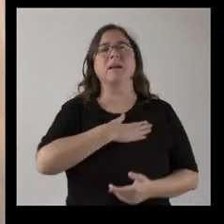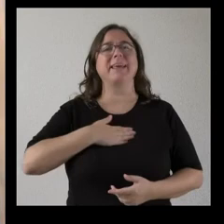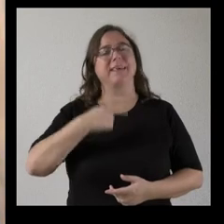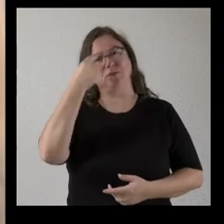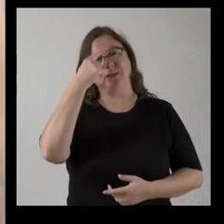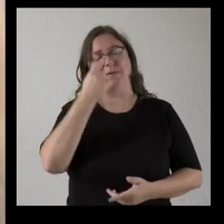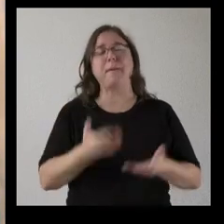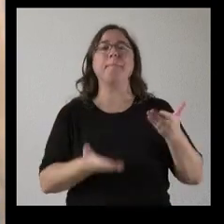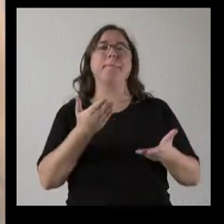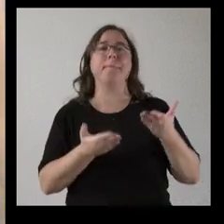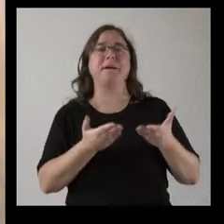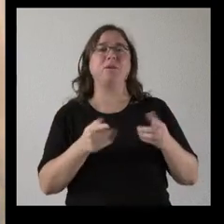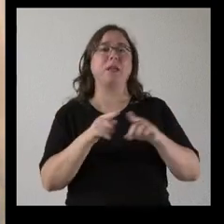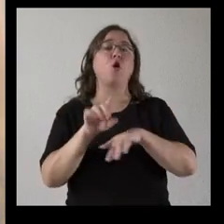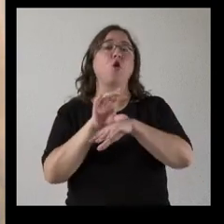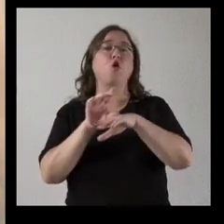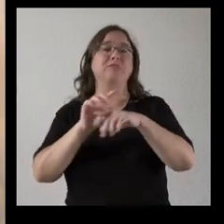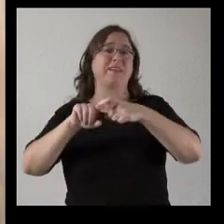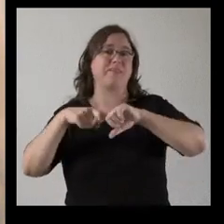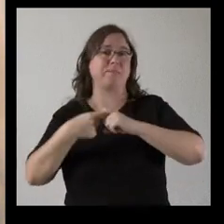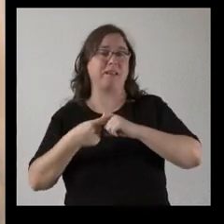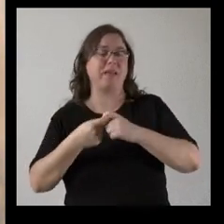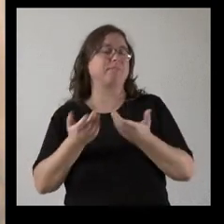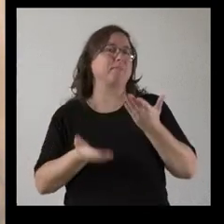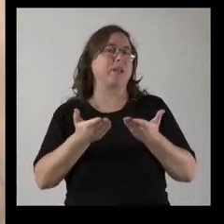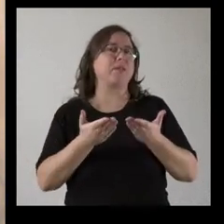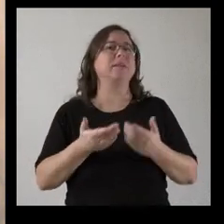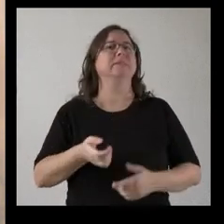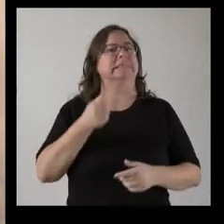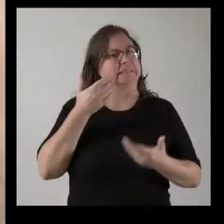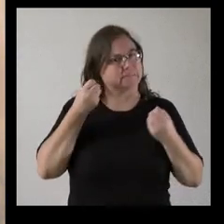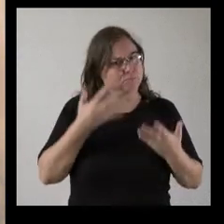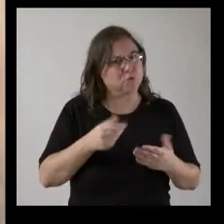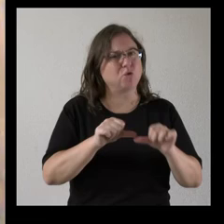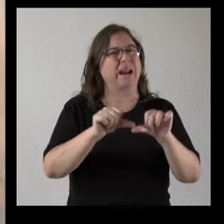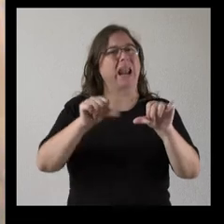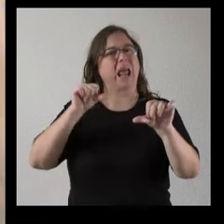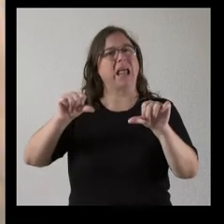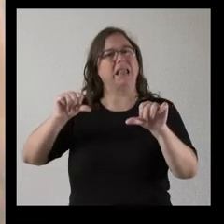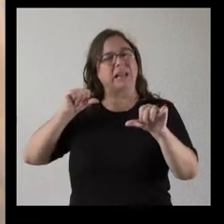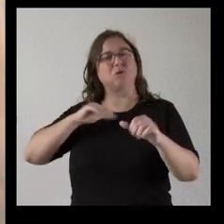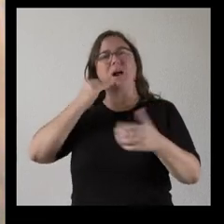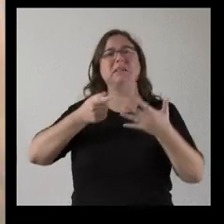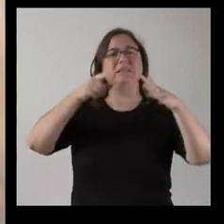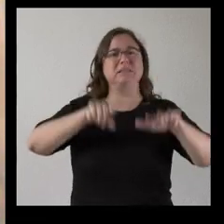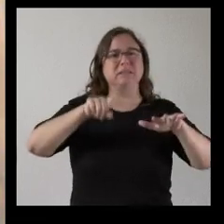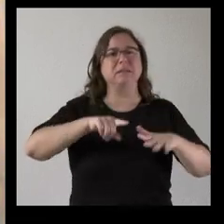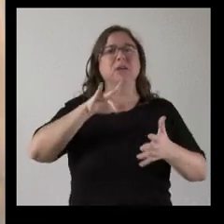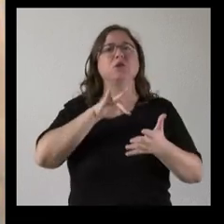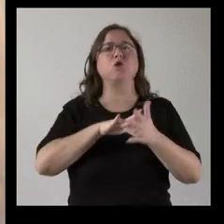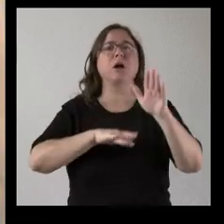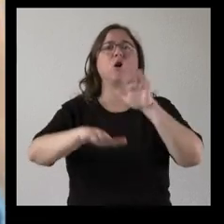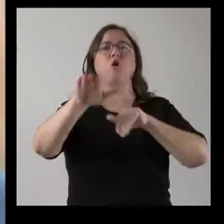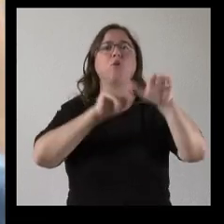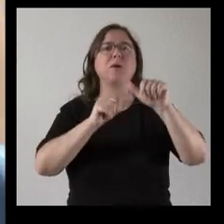valoración de la consejera de familia respecto al Gran retraso casi de medio año que han tenido la convocatoria de